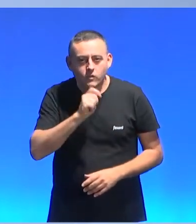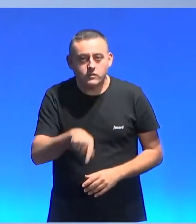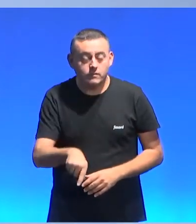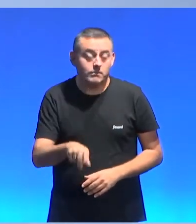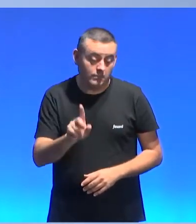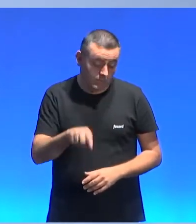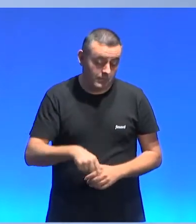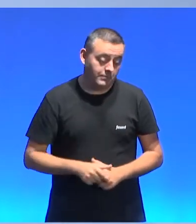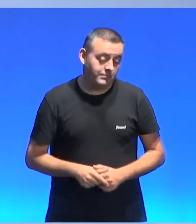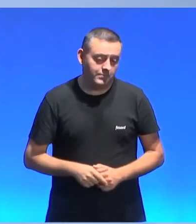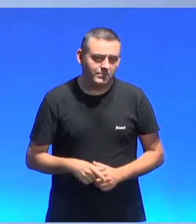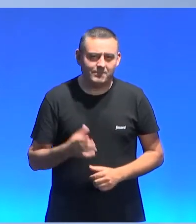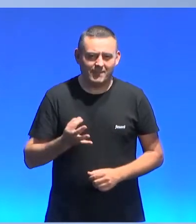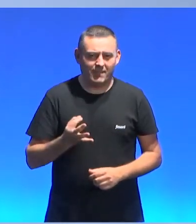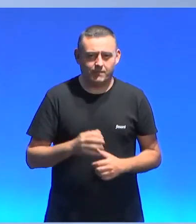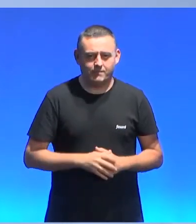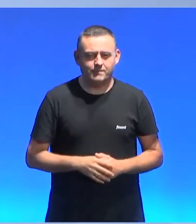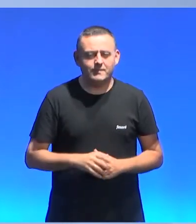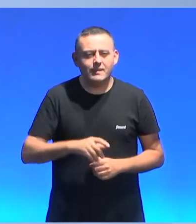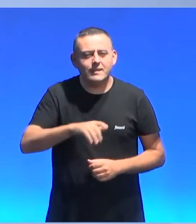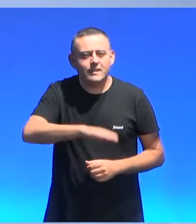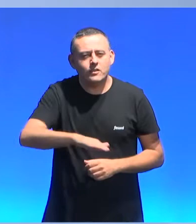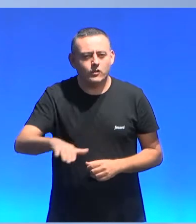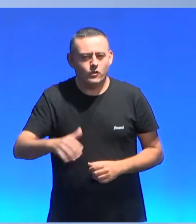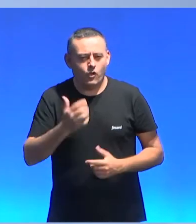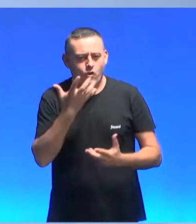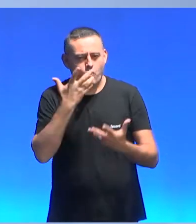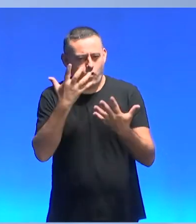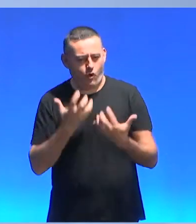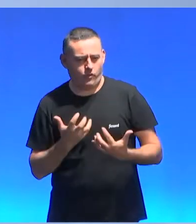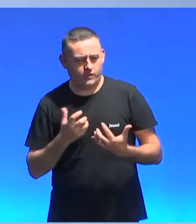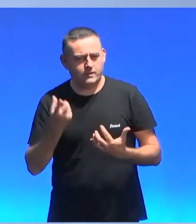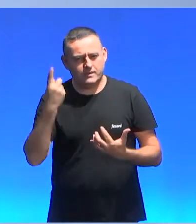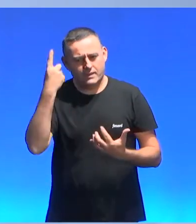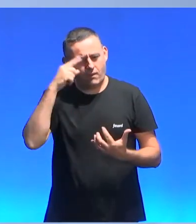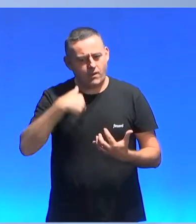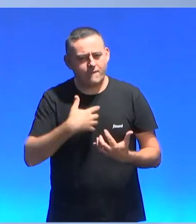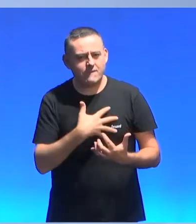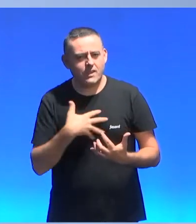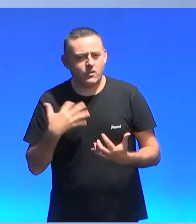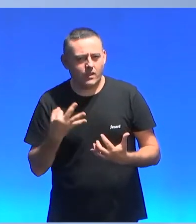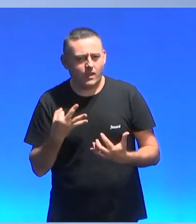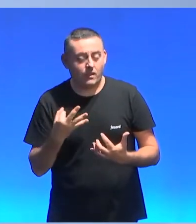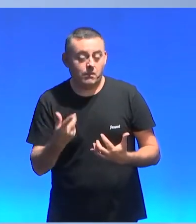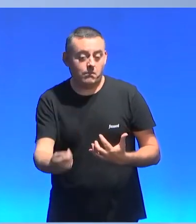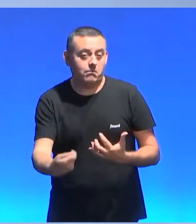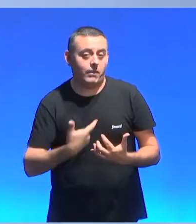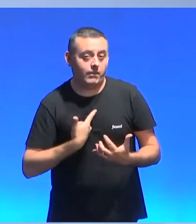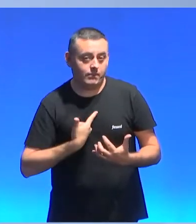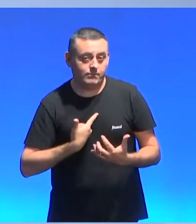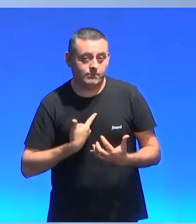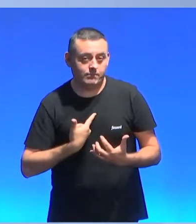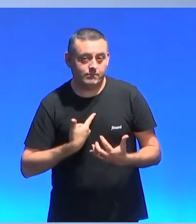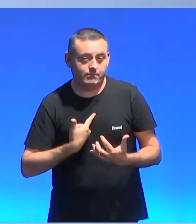actitud. Por lo cual, el tema es que cuando los niños hacen propuestas,